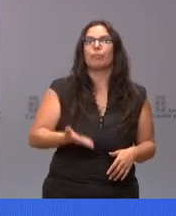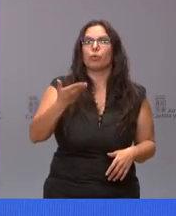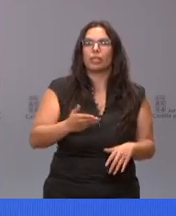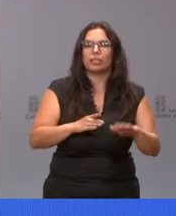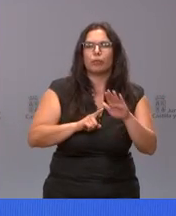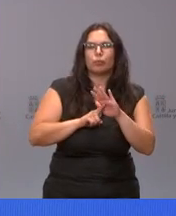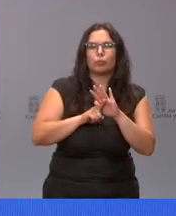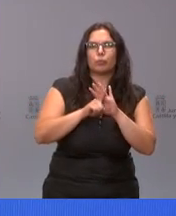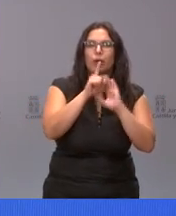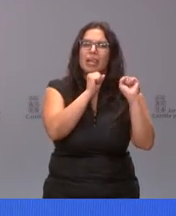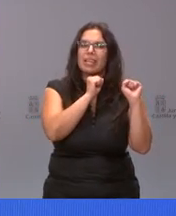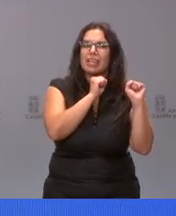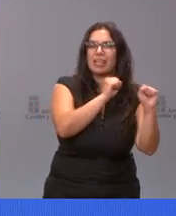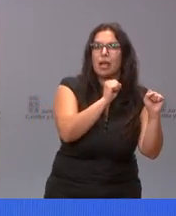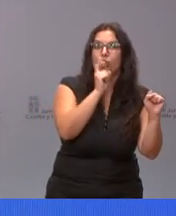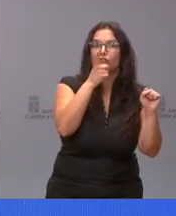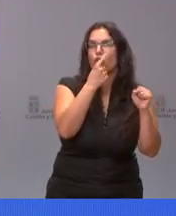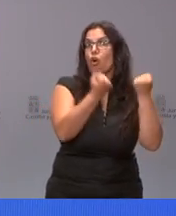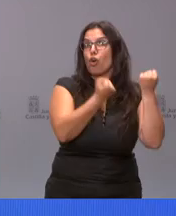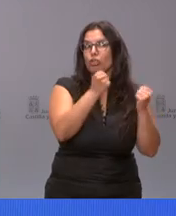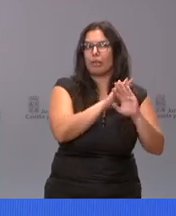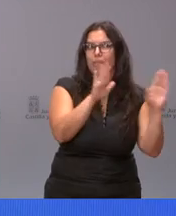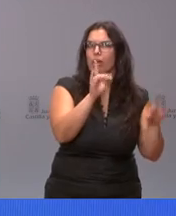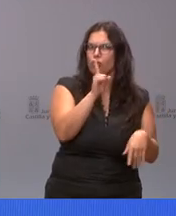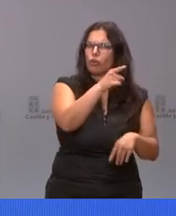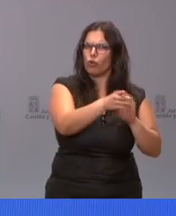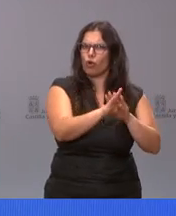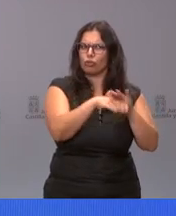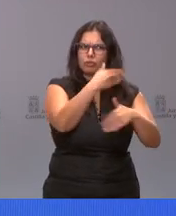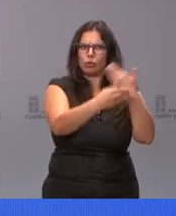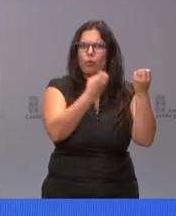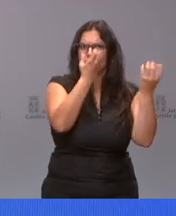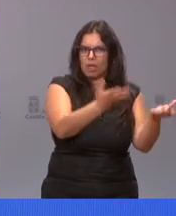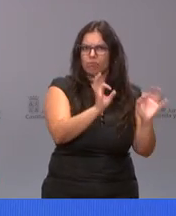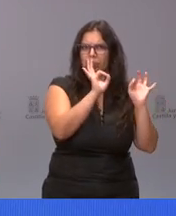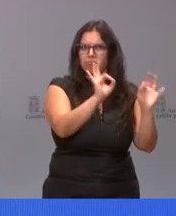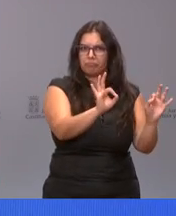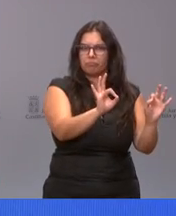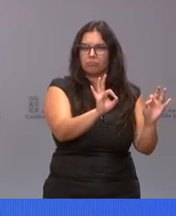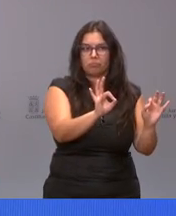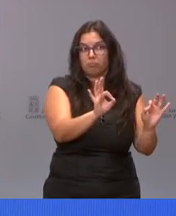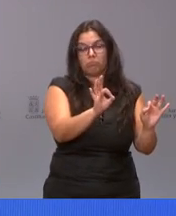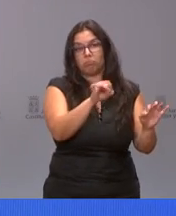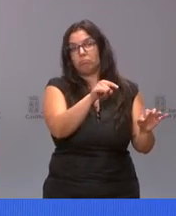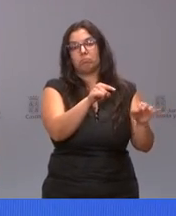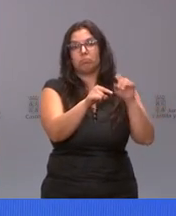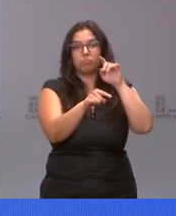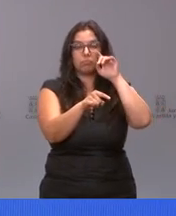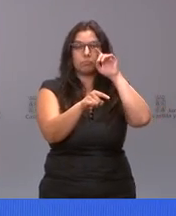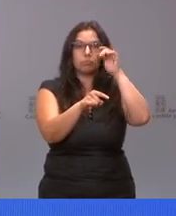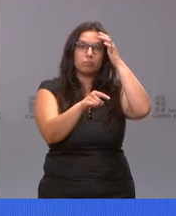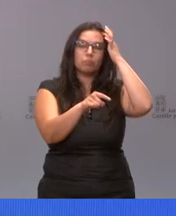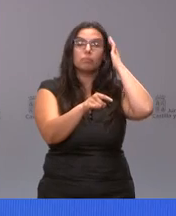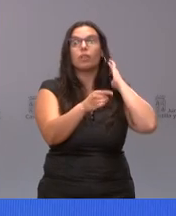creciendo, no depender en exclusiva de la automoción, que sigue haciendo un buen producto. Prácticamente más